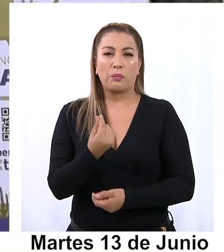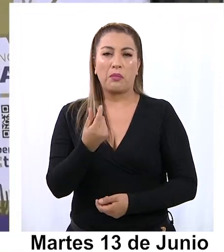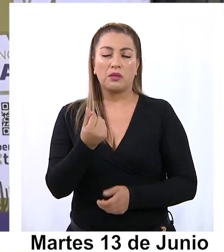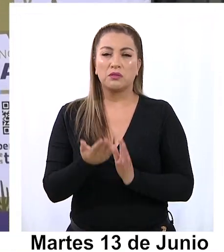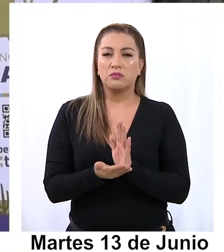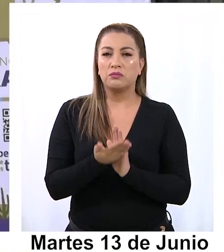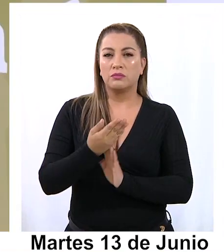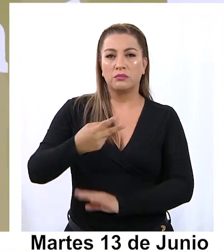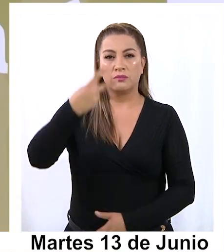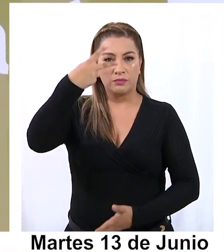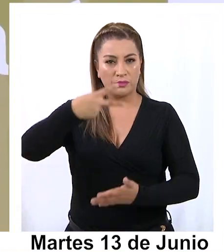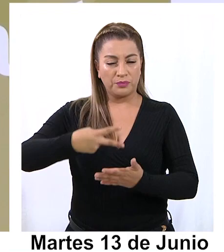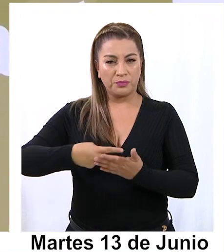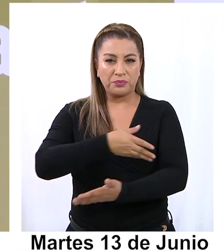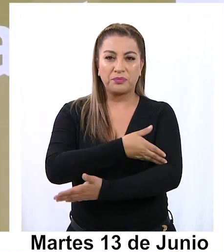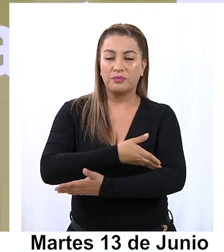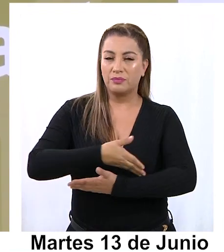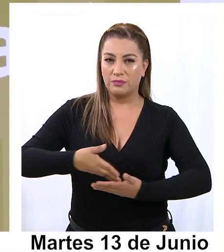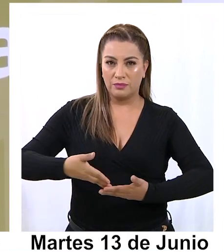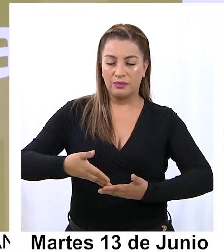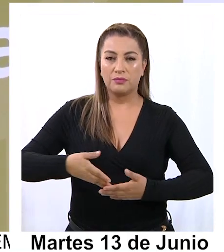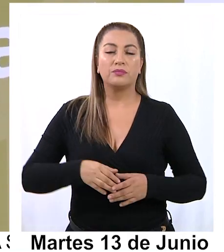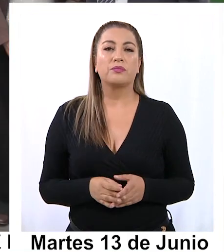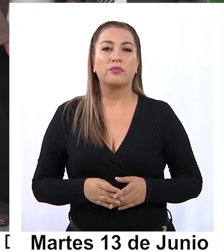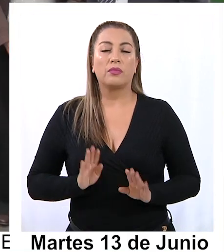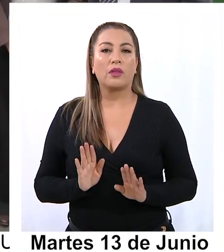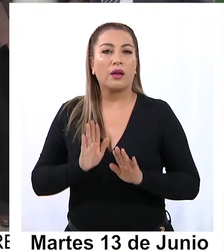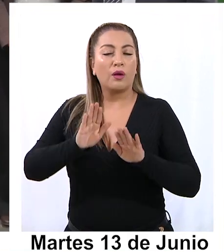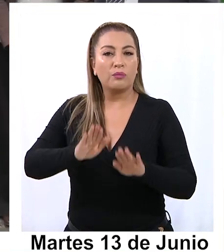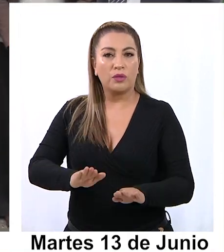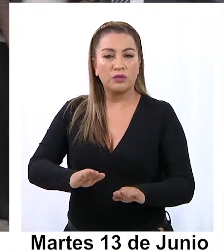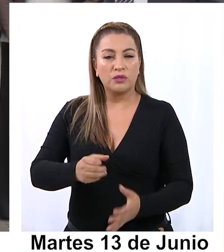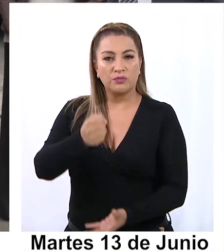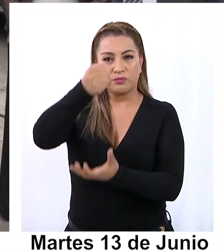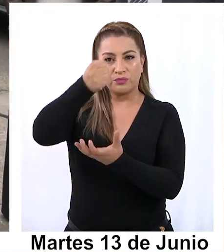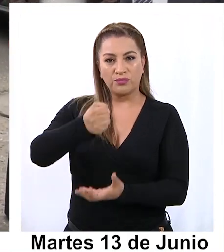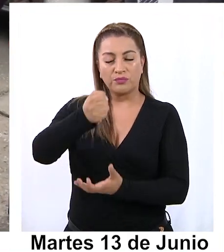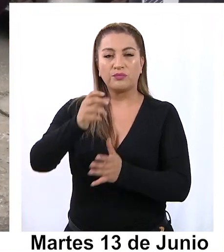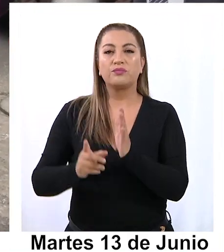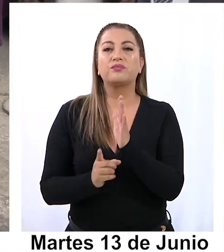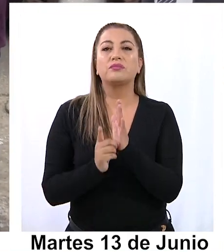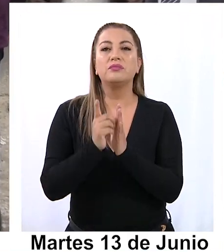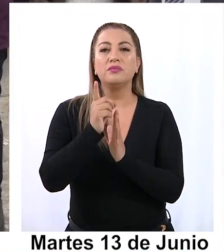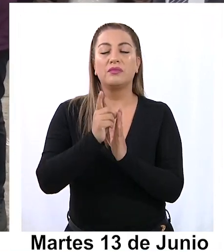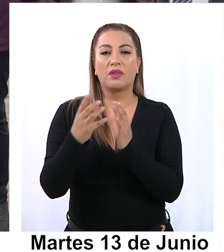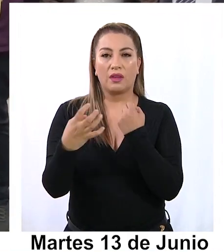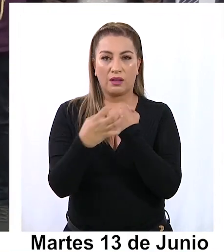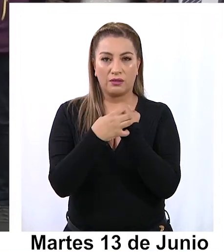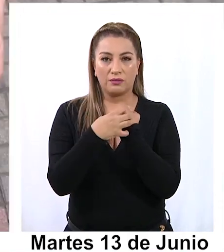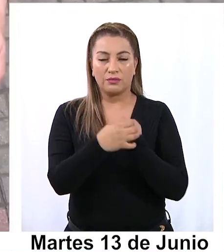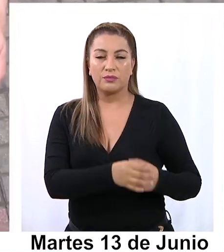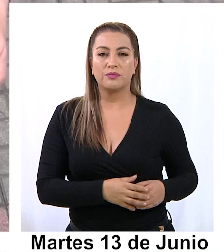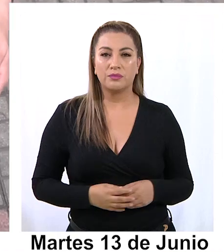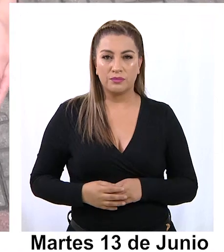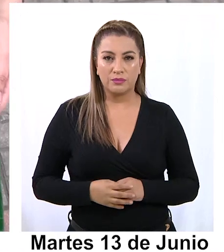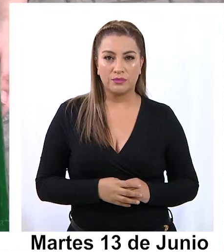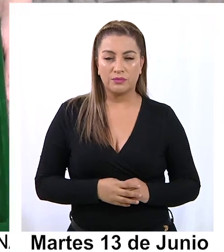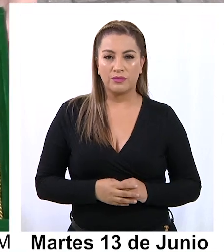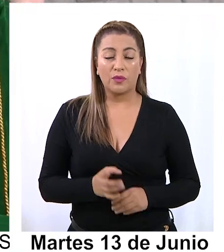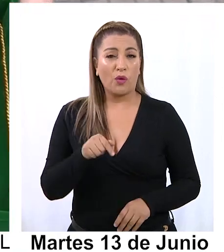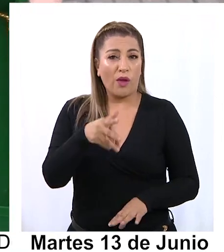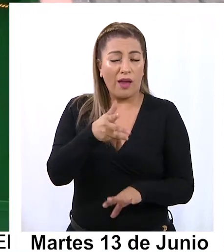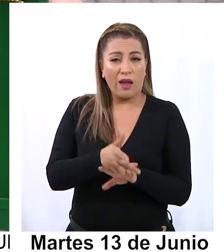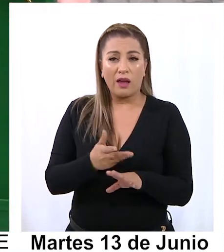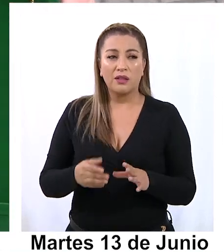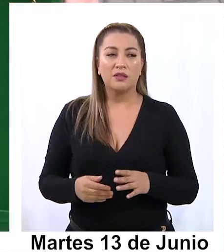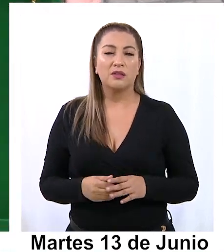superior a los 2.000 millones de pesos, financiados por el Fondo de Desarrollo Regional. Hoy día